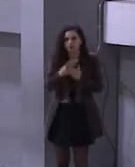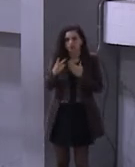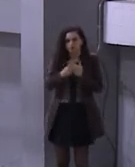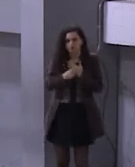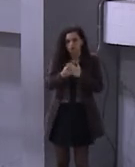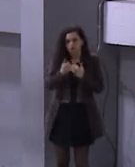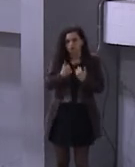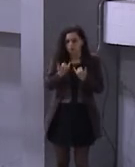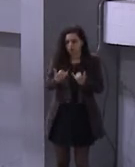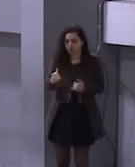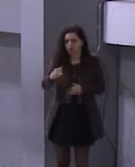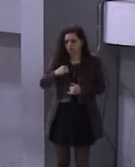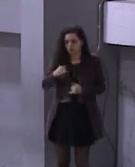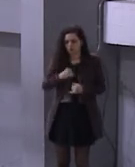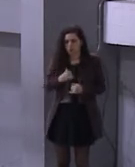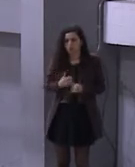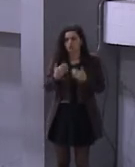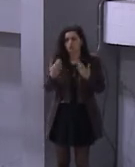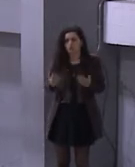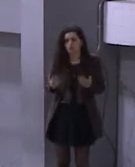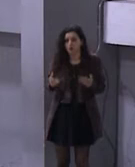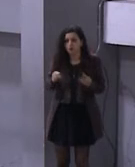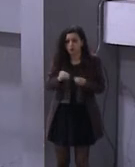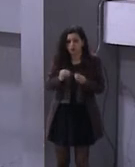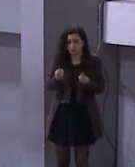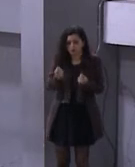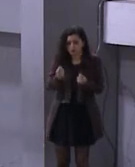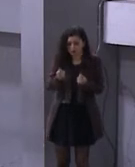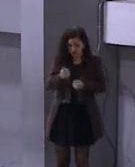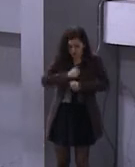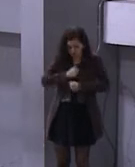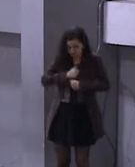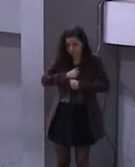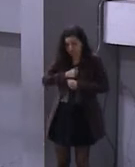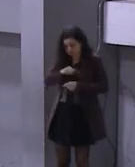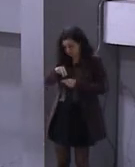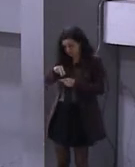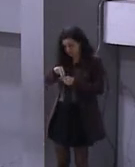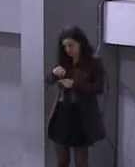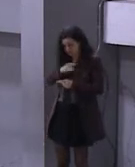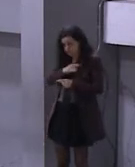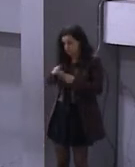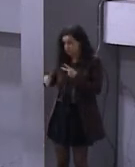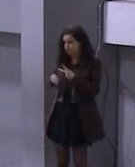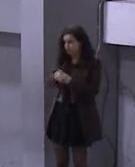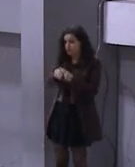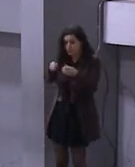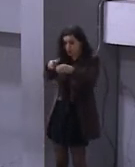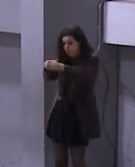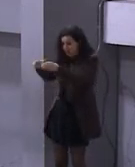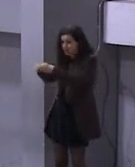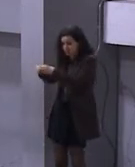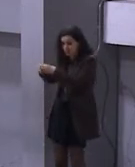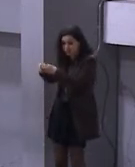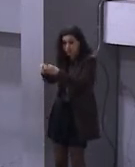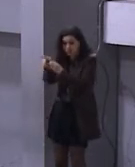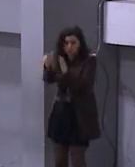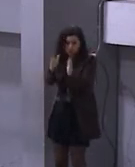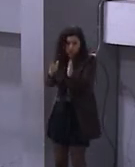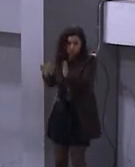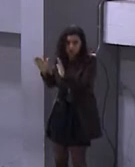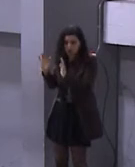tenemos en este momento. Entonces, juntando recursos propios, recursos de la universidad, más los recursos de las cooperativas, que son en el orden